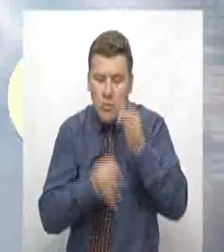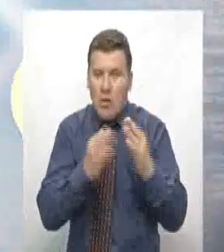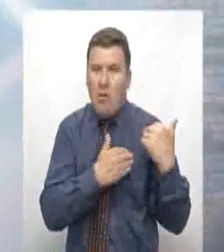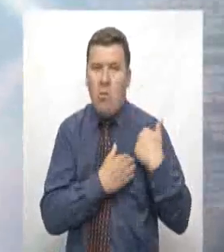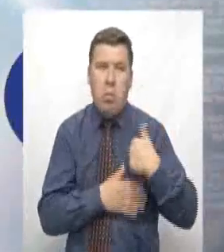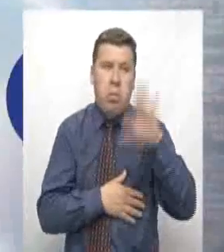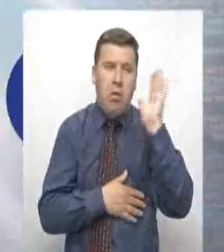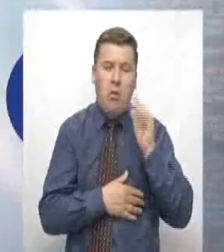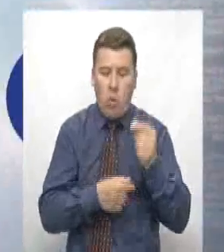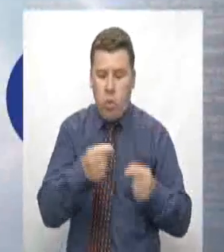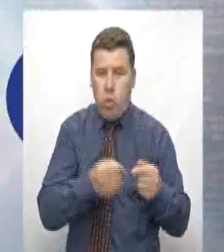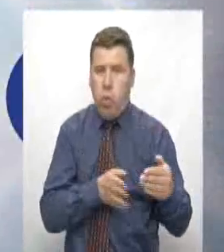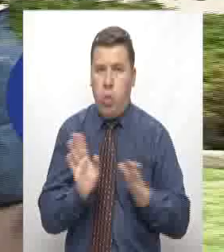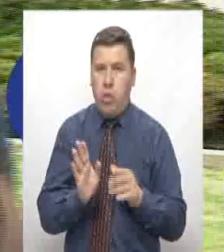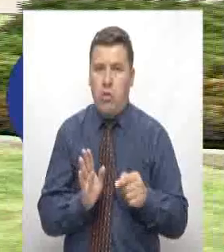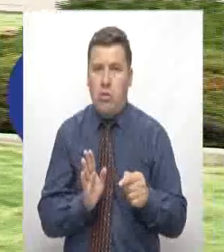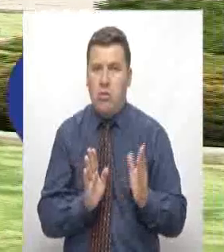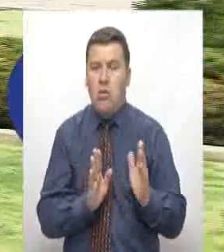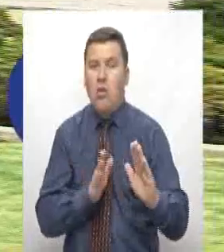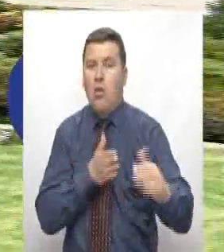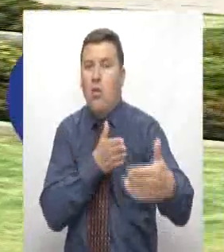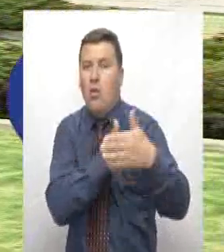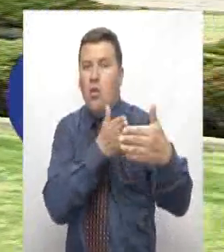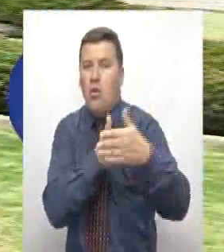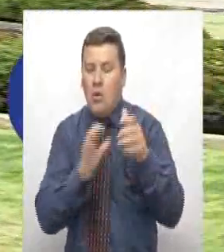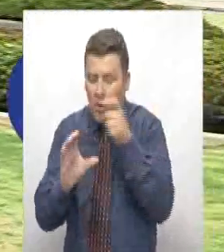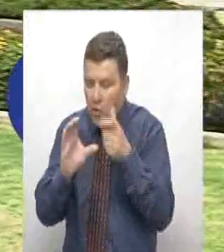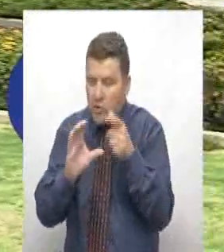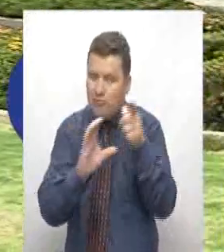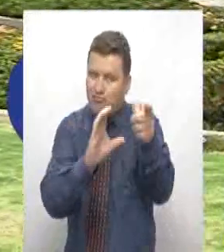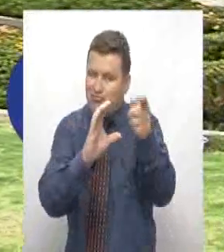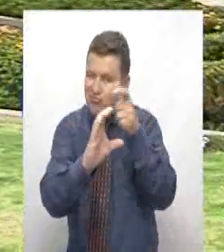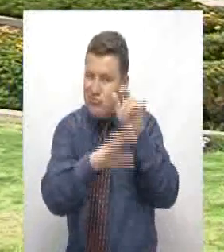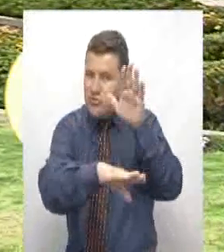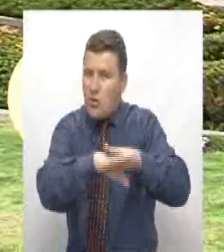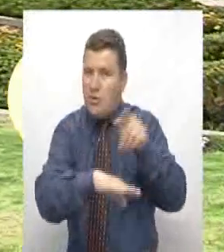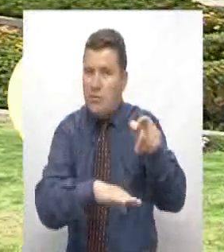responsabilidad fiscal proferidos en su contra por la Contraloría General de la República.